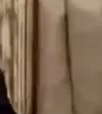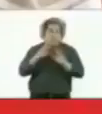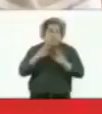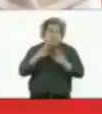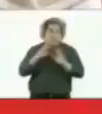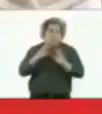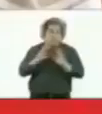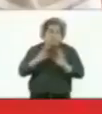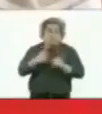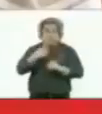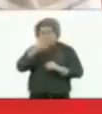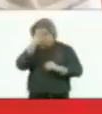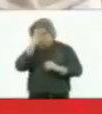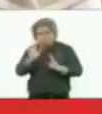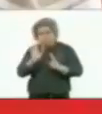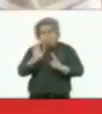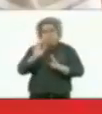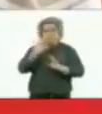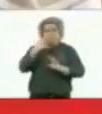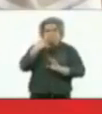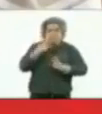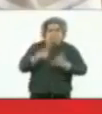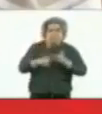escucha. No creo que sea correcto.